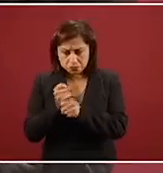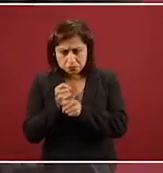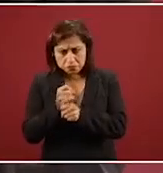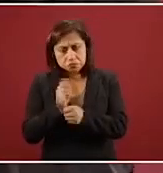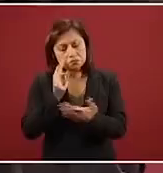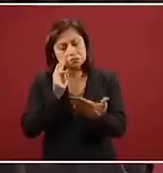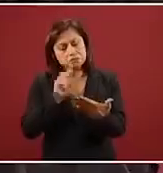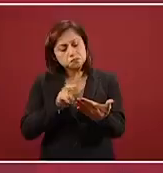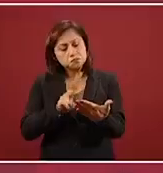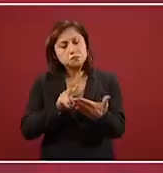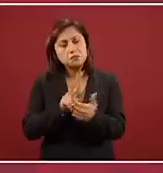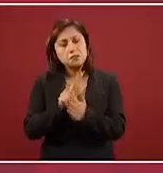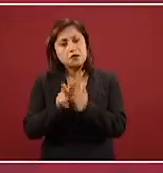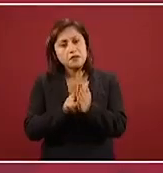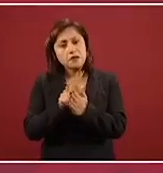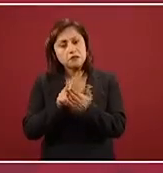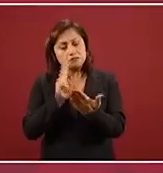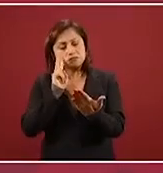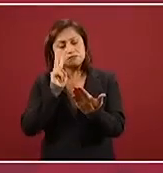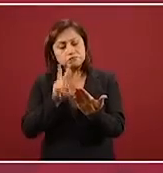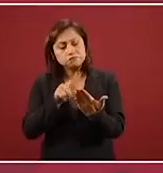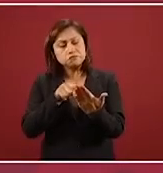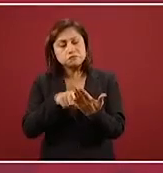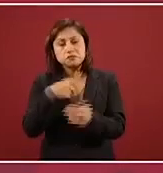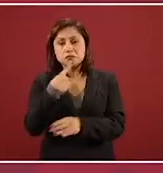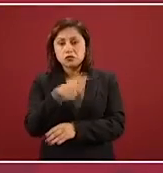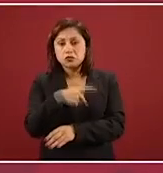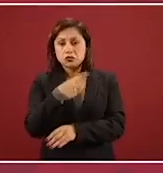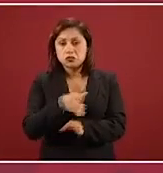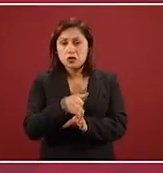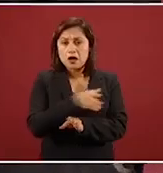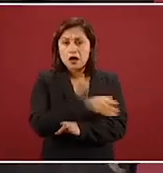cuántas veces se